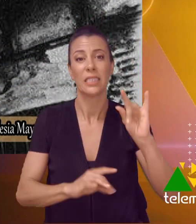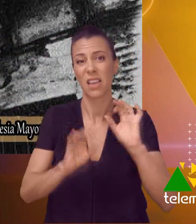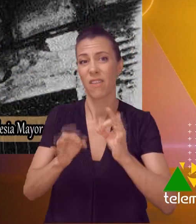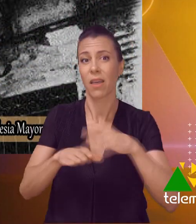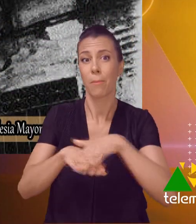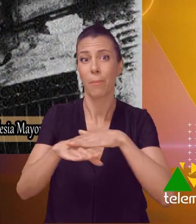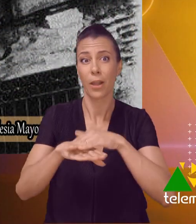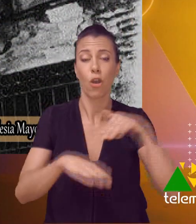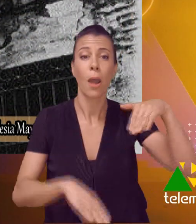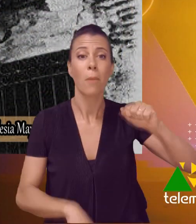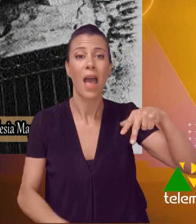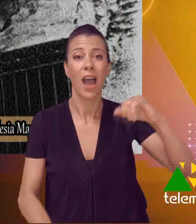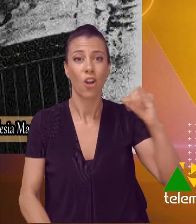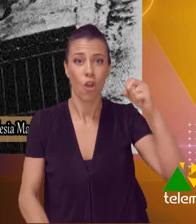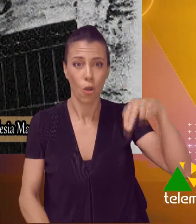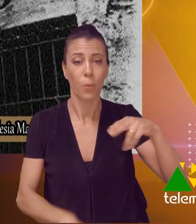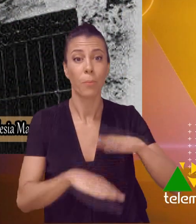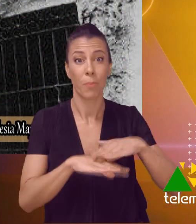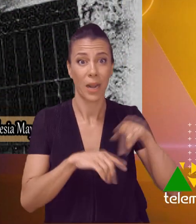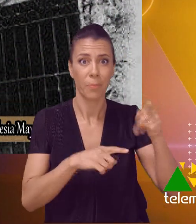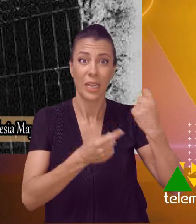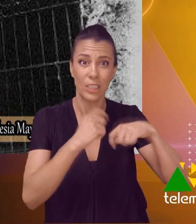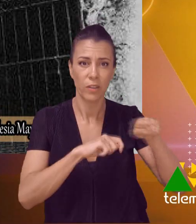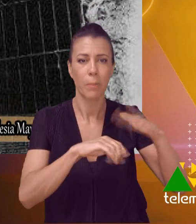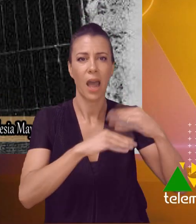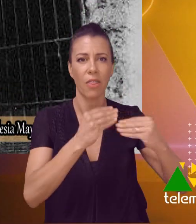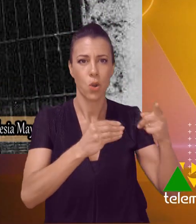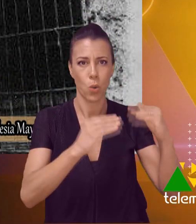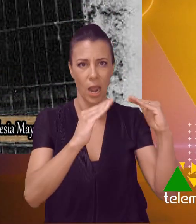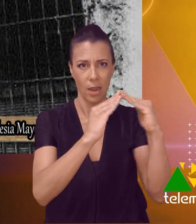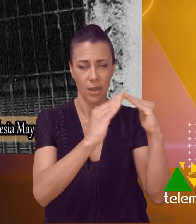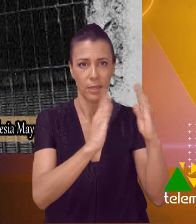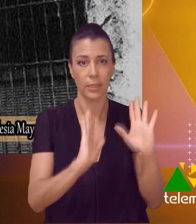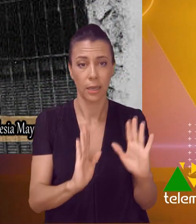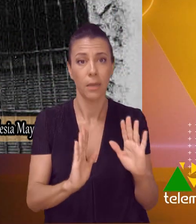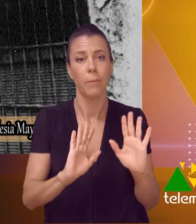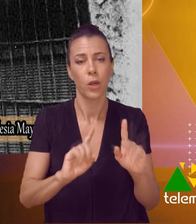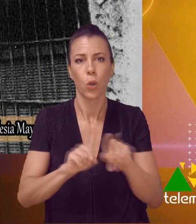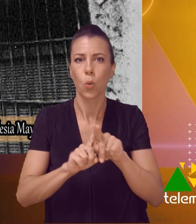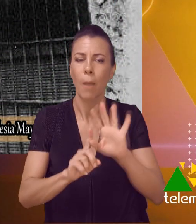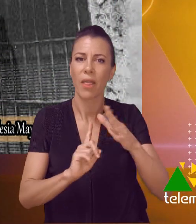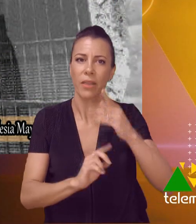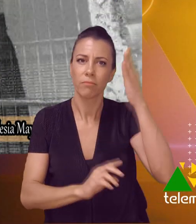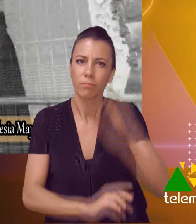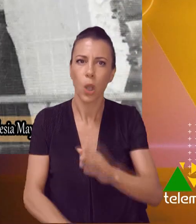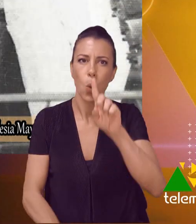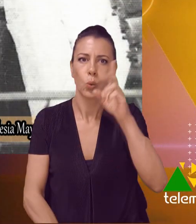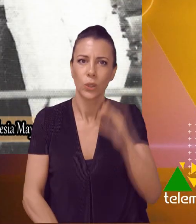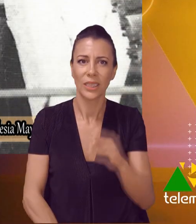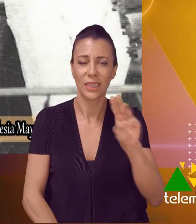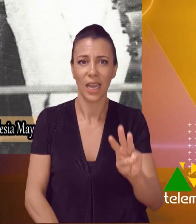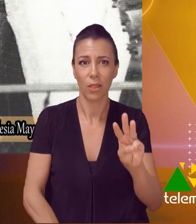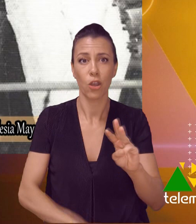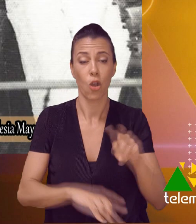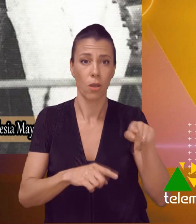Contreras para hacer su casa. Y es muy curioso porque ellos se reservan un tercio aproximadamente del solar y el resto del solar se lo venden a Alonso